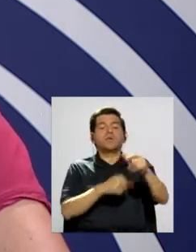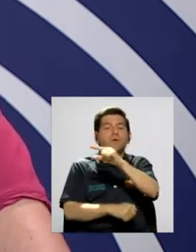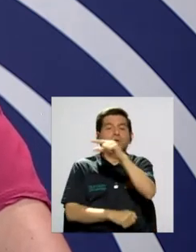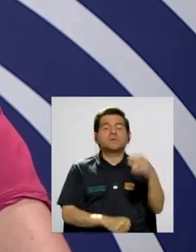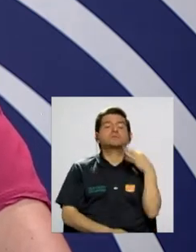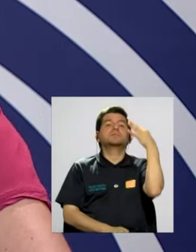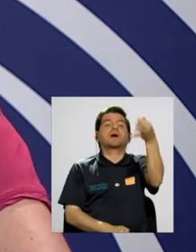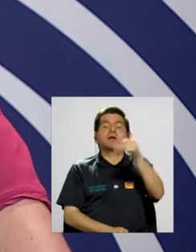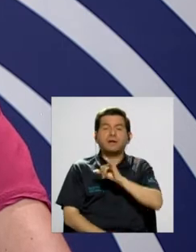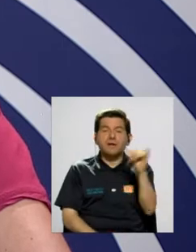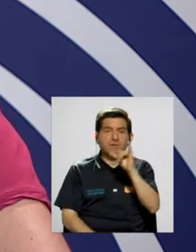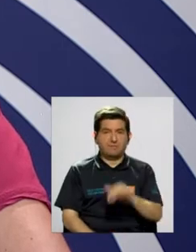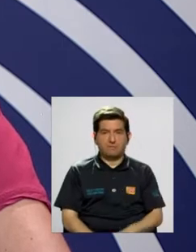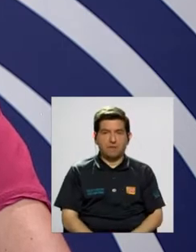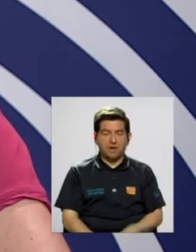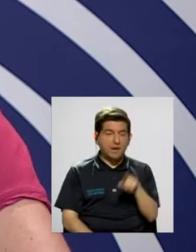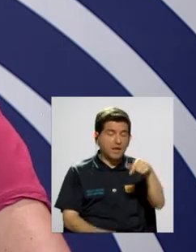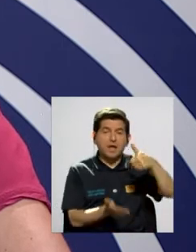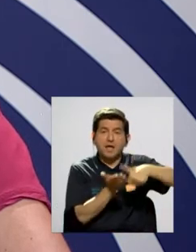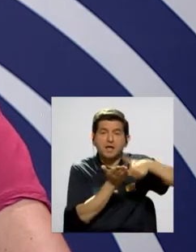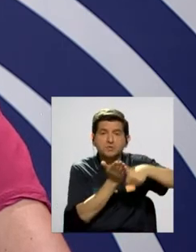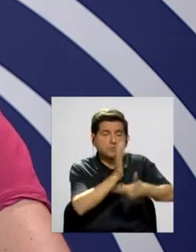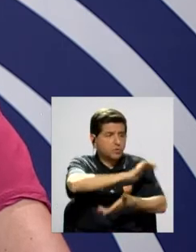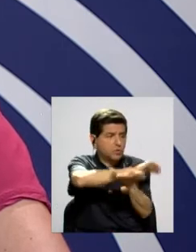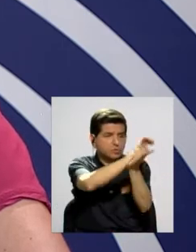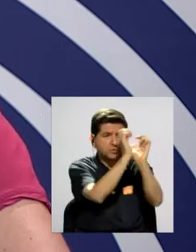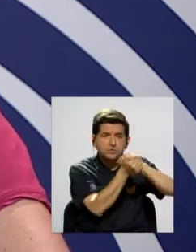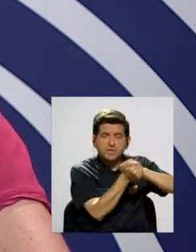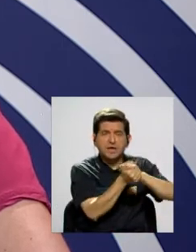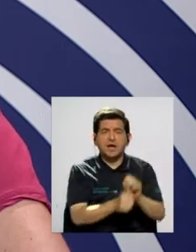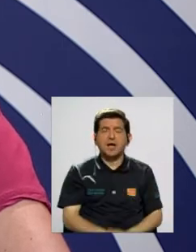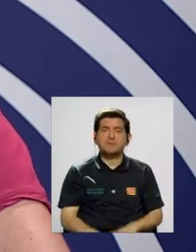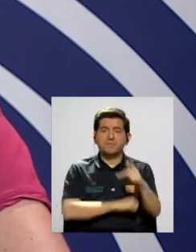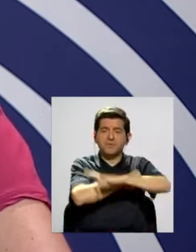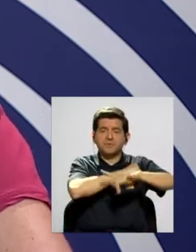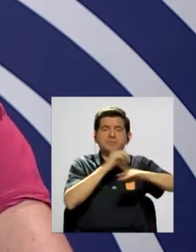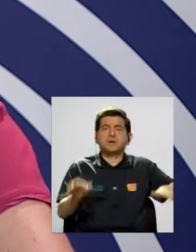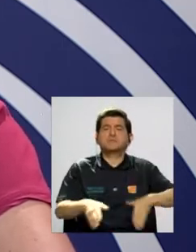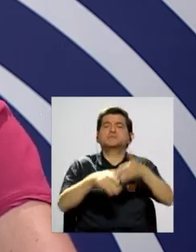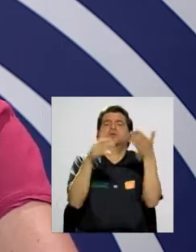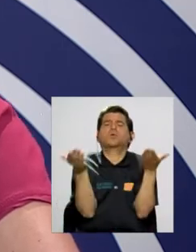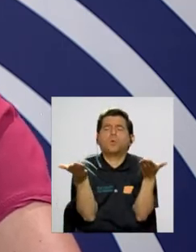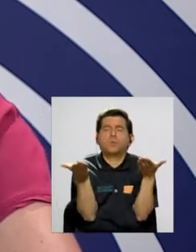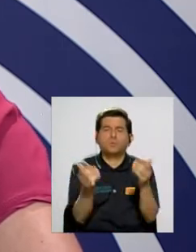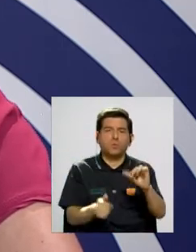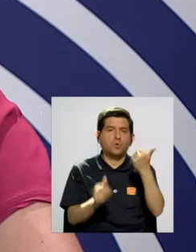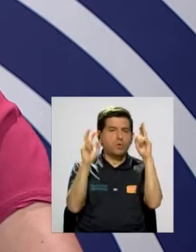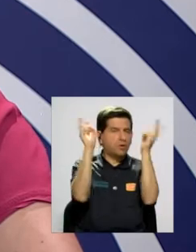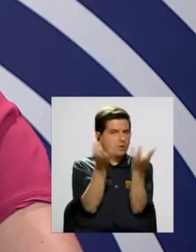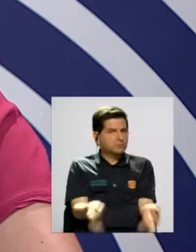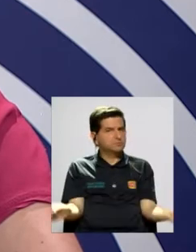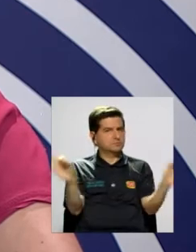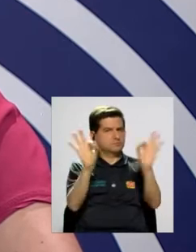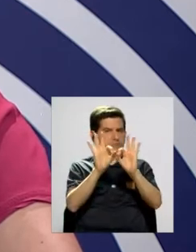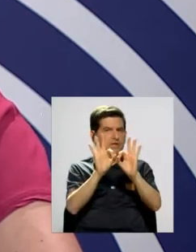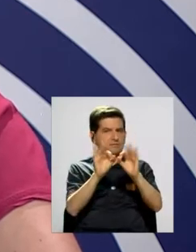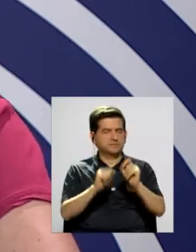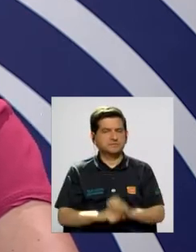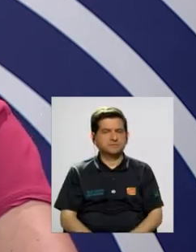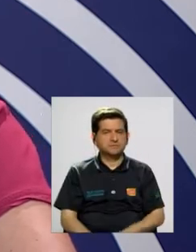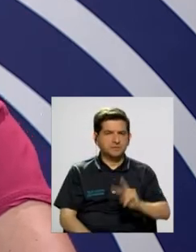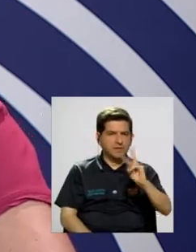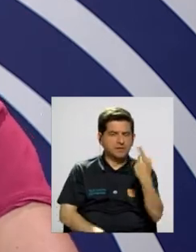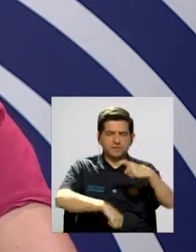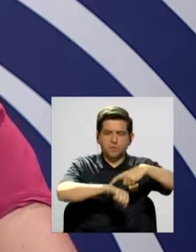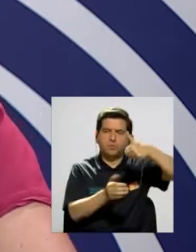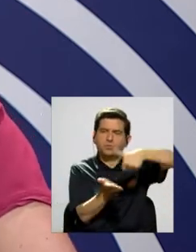sigue, en cómo esos votos se van a traducir en los cambios que necesita este país. Y hay otro tema que es importante, porque en esta segunda